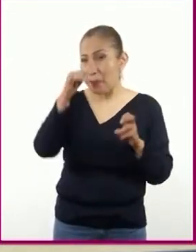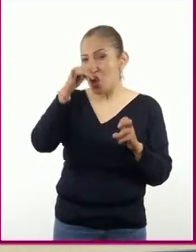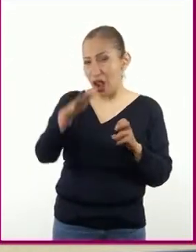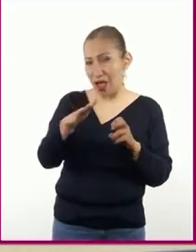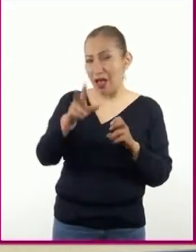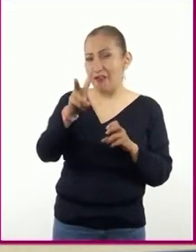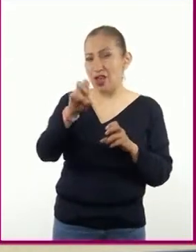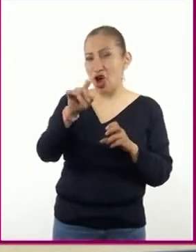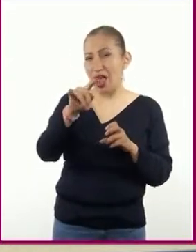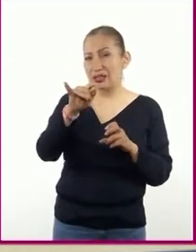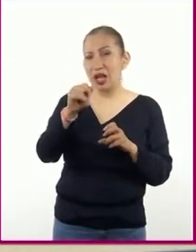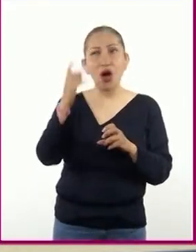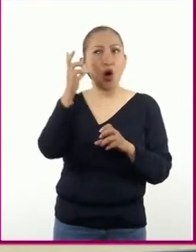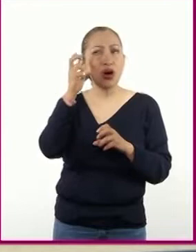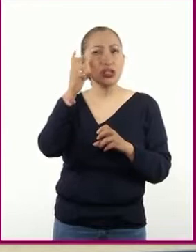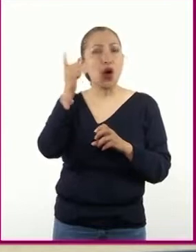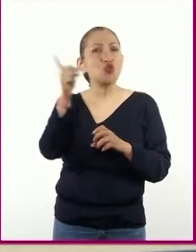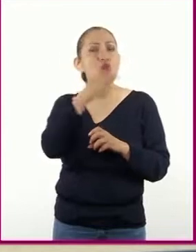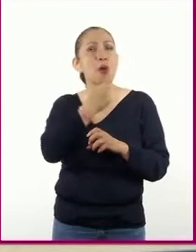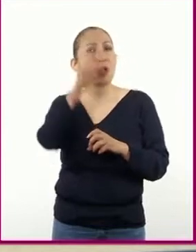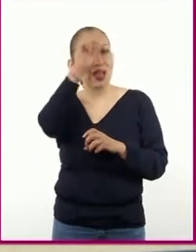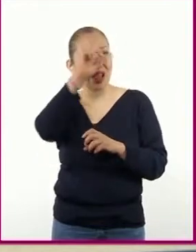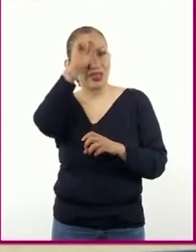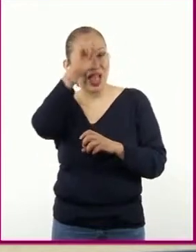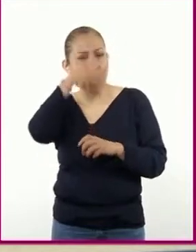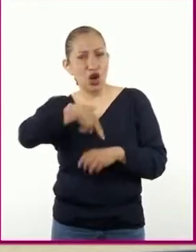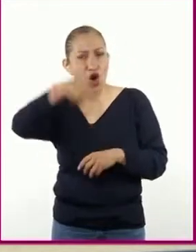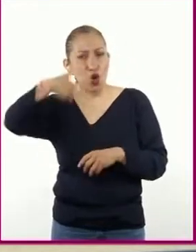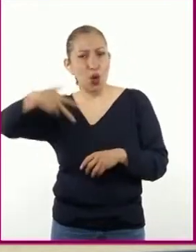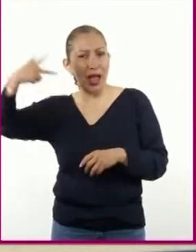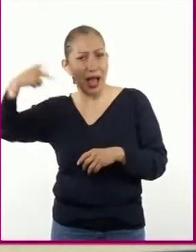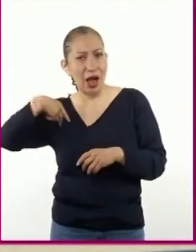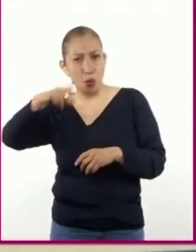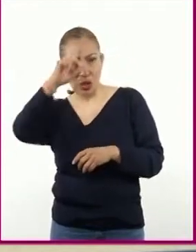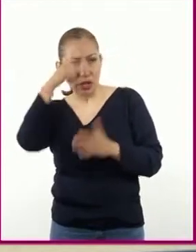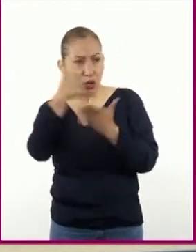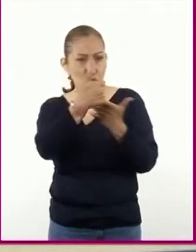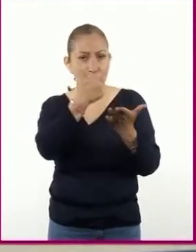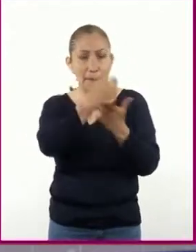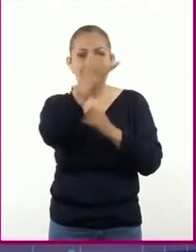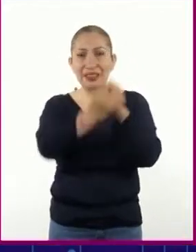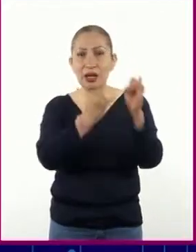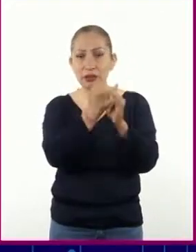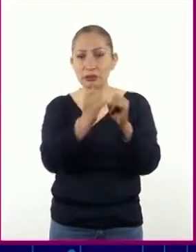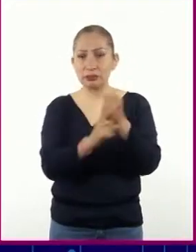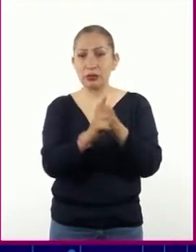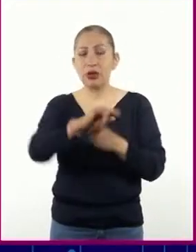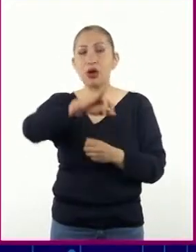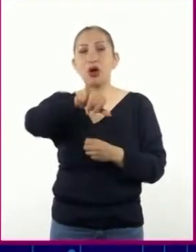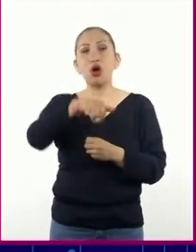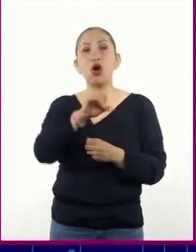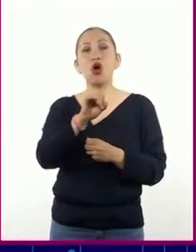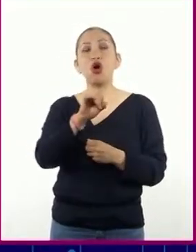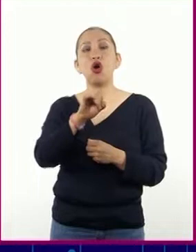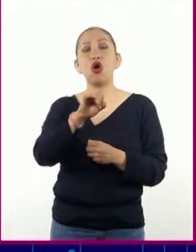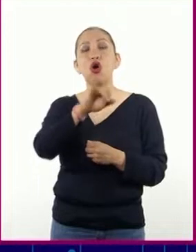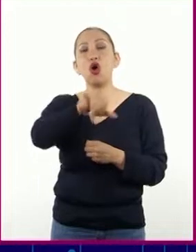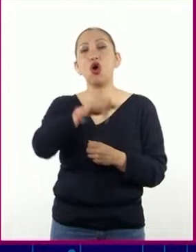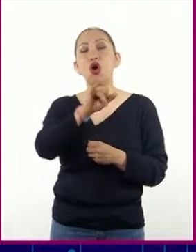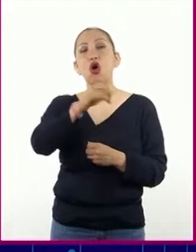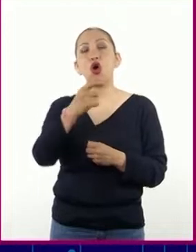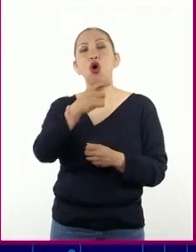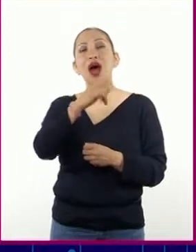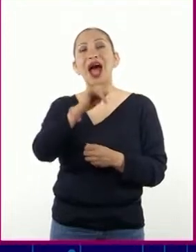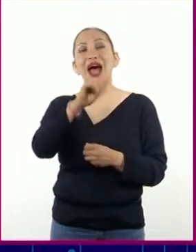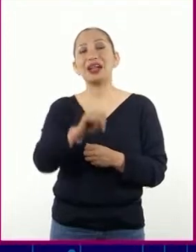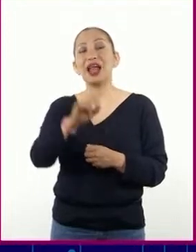violencia, escucharon sobre un asesor noruego para los conflictos internacionales, llamado Johan Galtung, quien